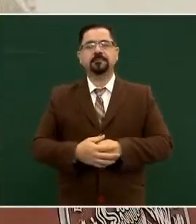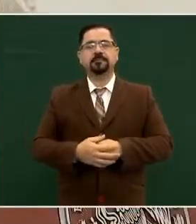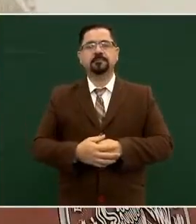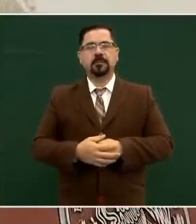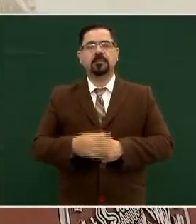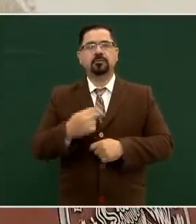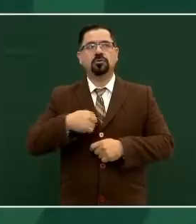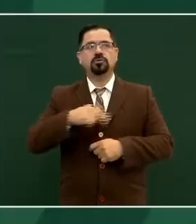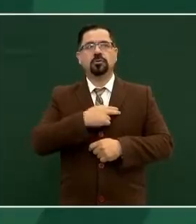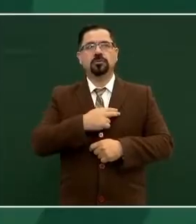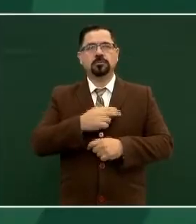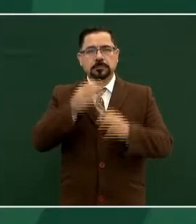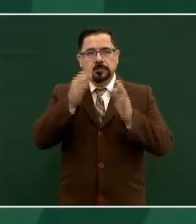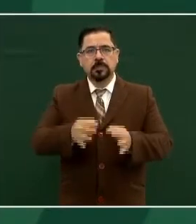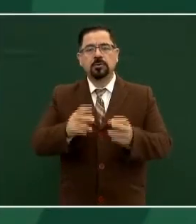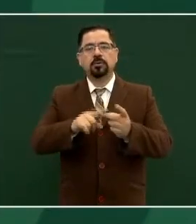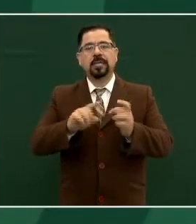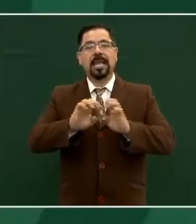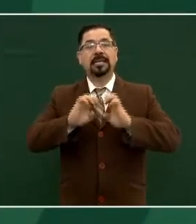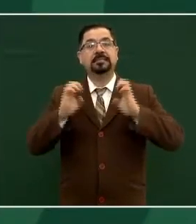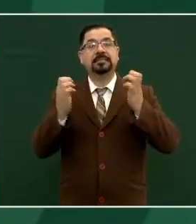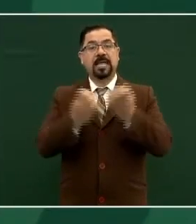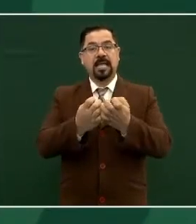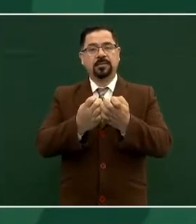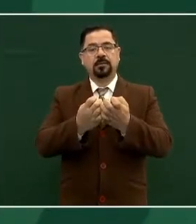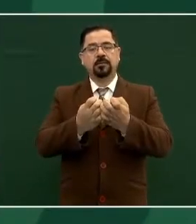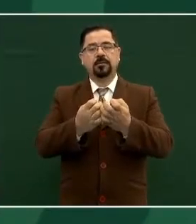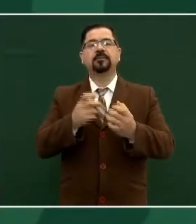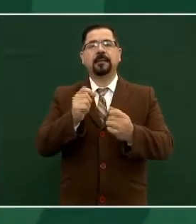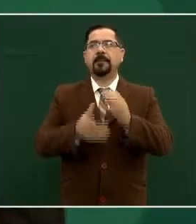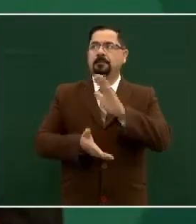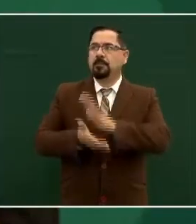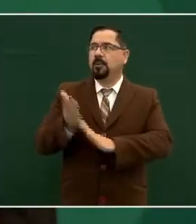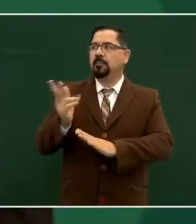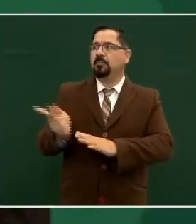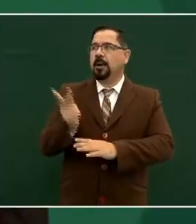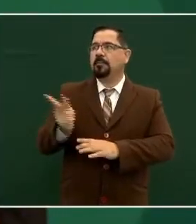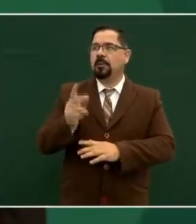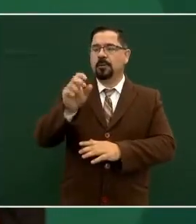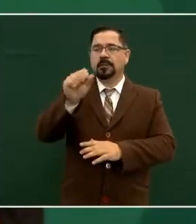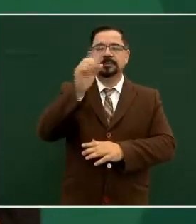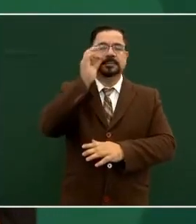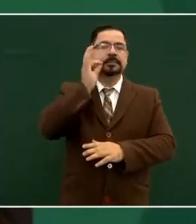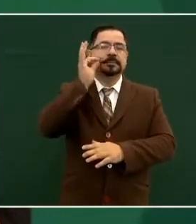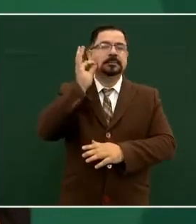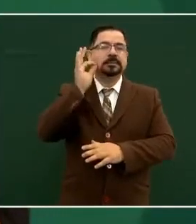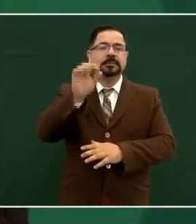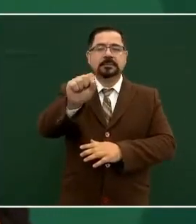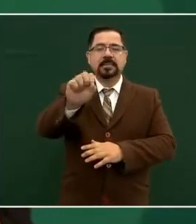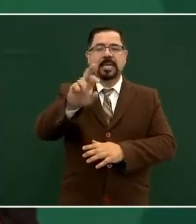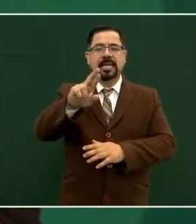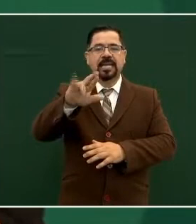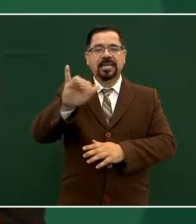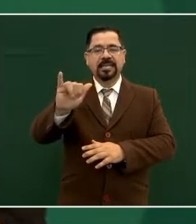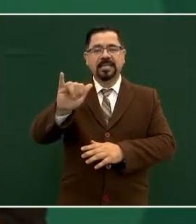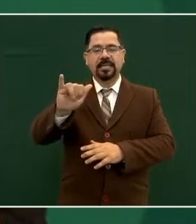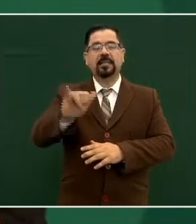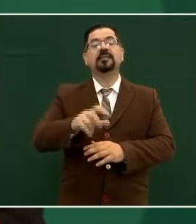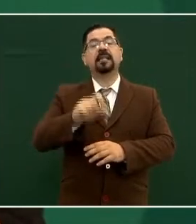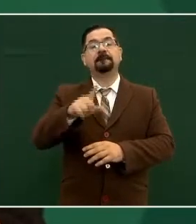vamos a estar precisamente en el estadio y vamos a estar con los ERIs, y en la tarde noche en